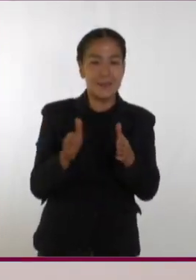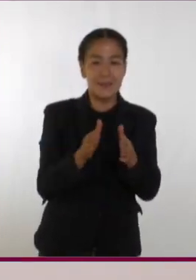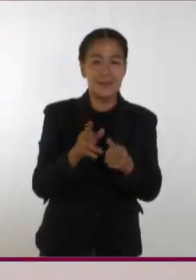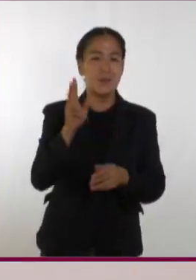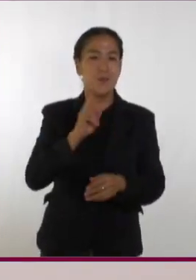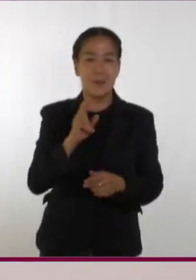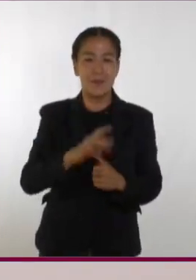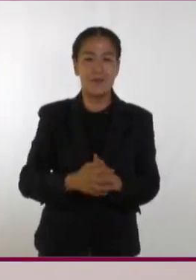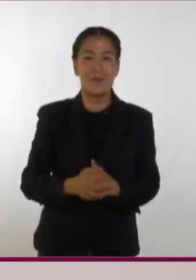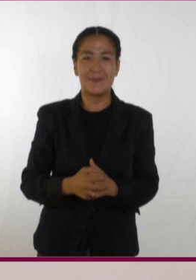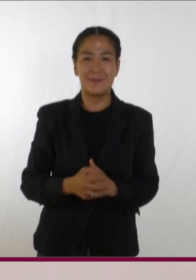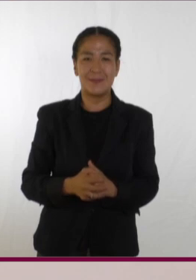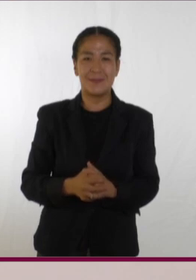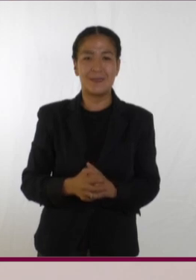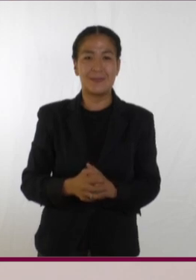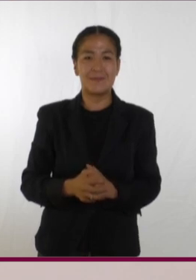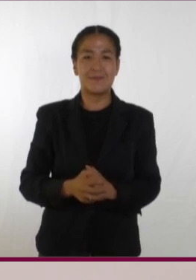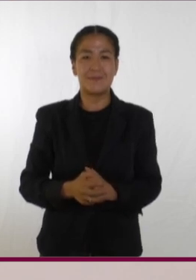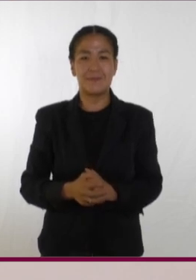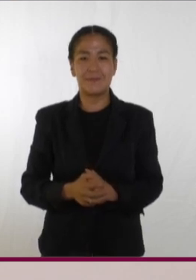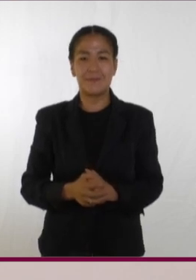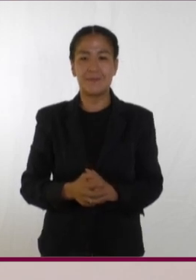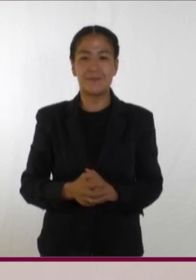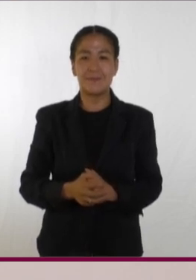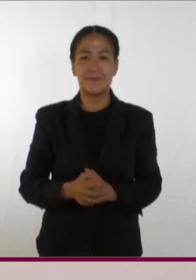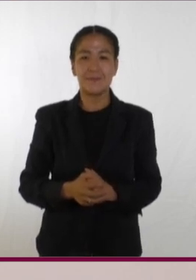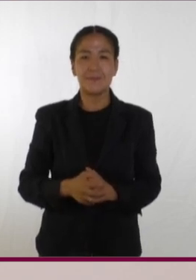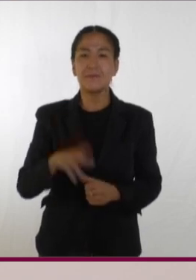Vamos a para- recorrer. A ver, voy a intentar esto.